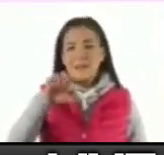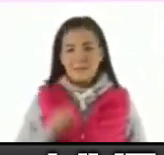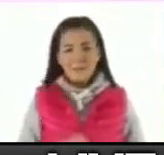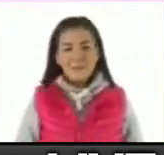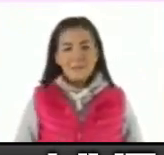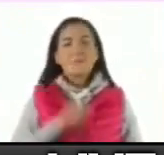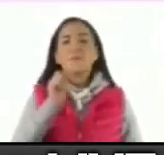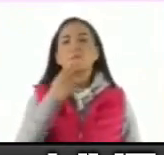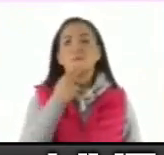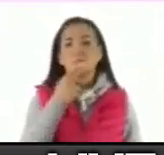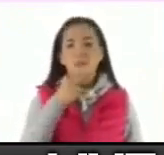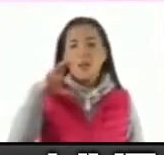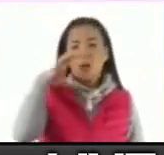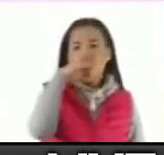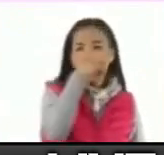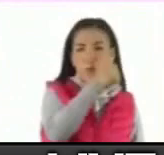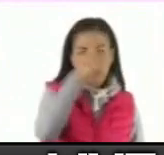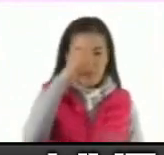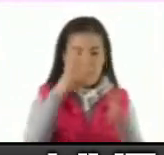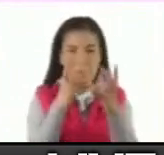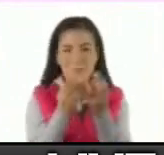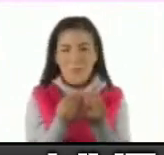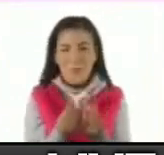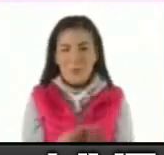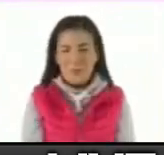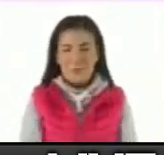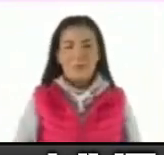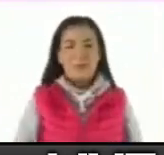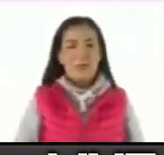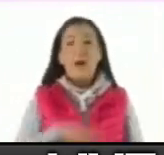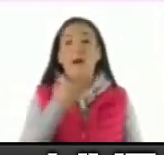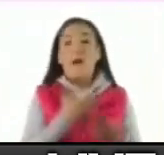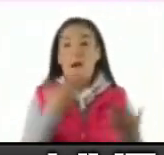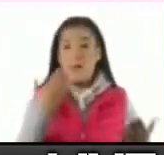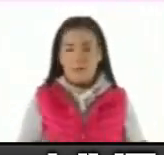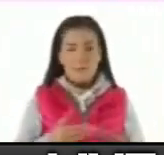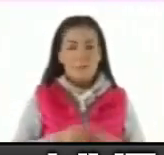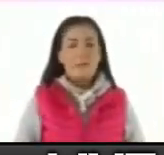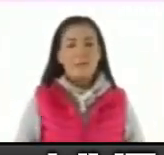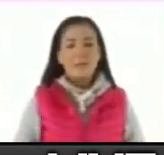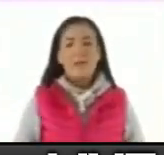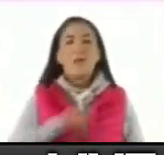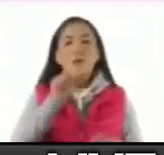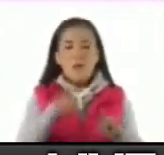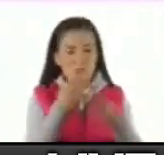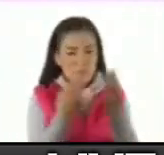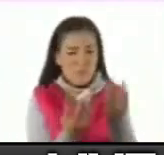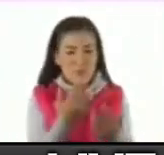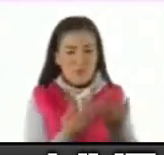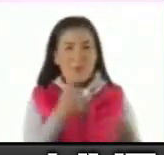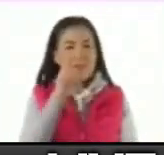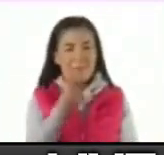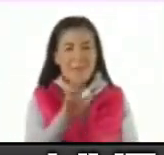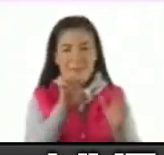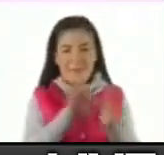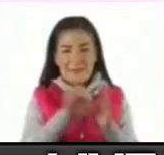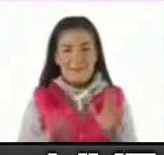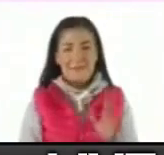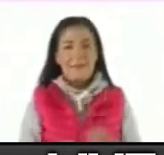usar calor para la descomposición de la materia. Ahora quemaremos este trozo de carbón como ejemplo.